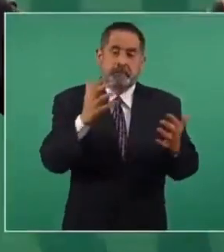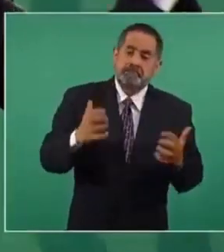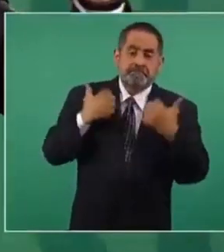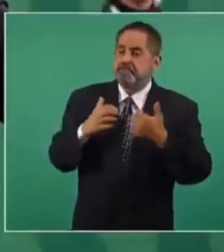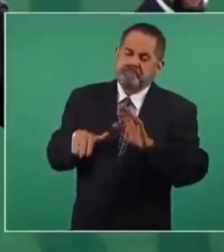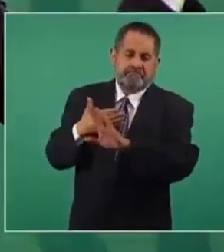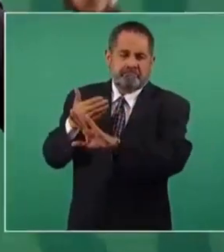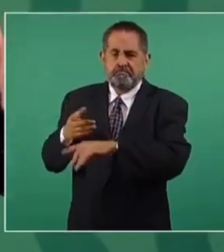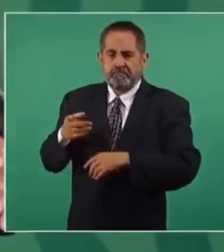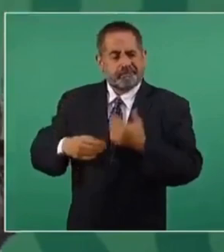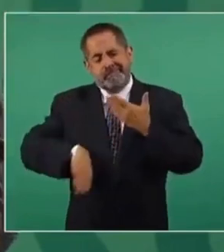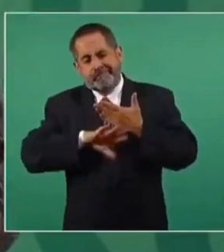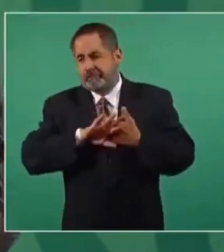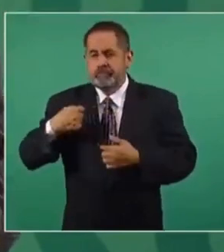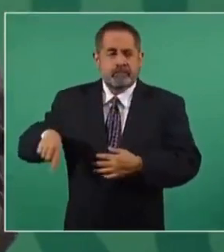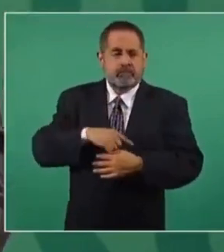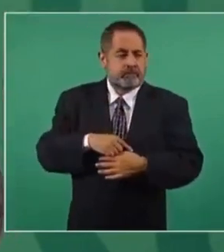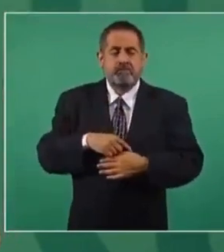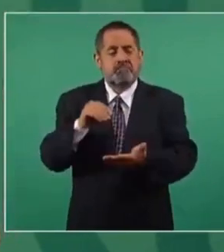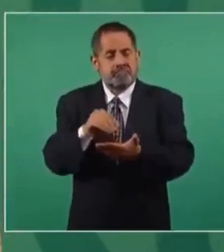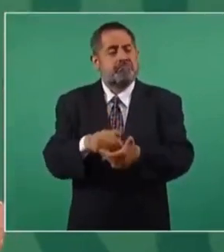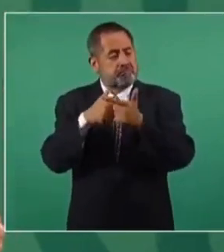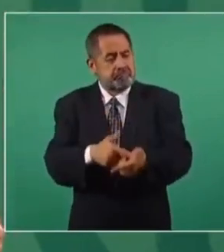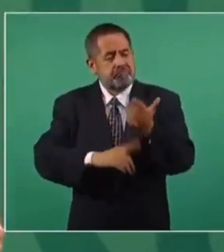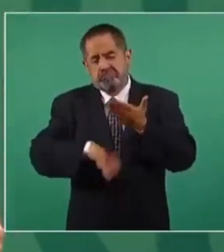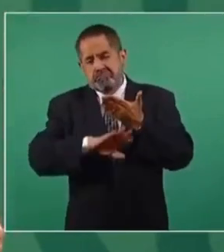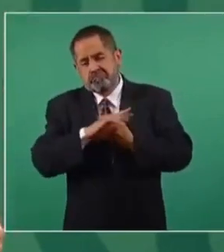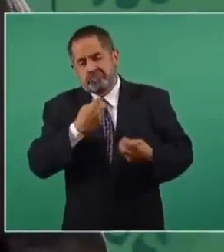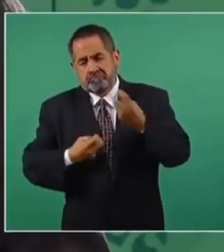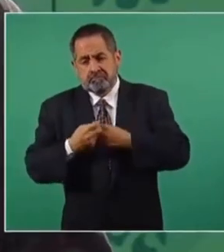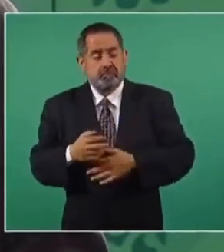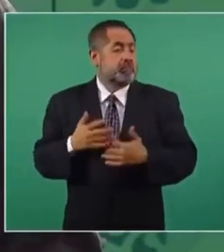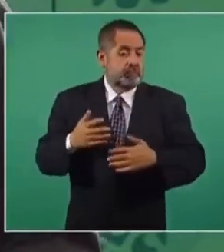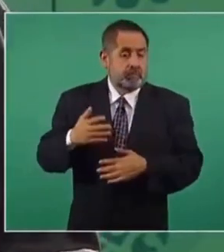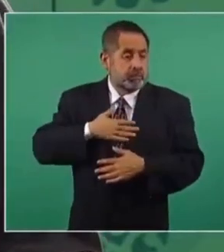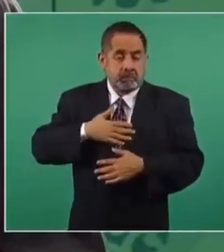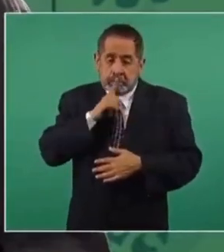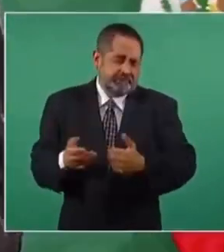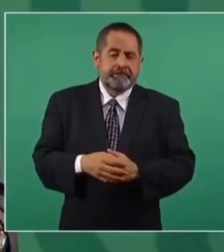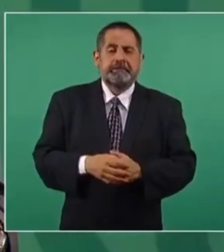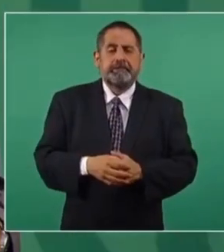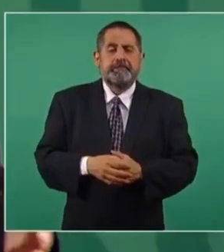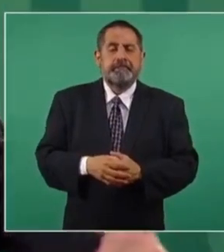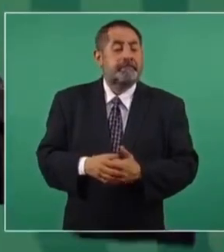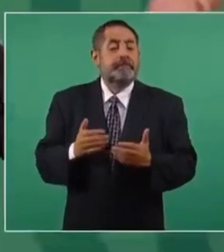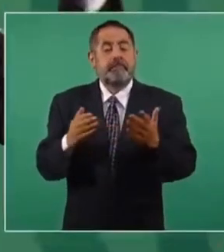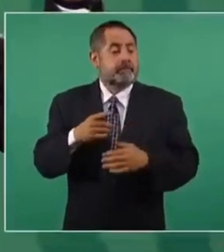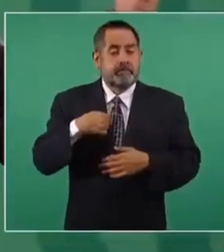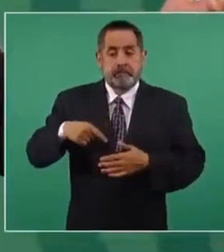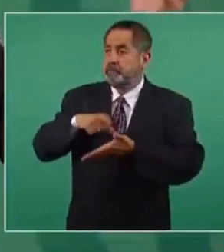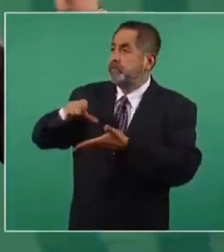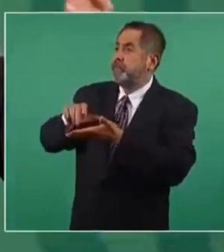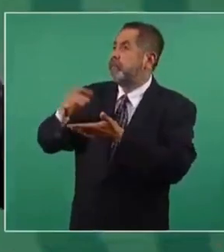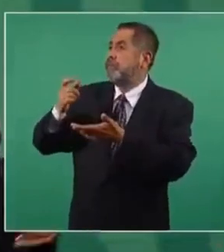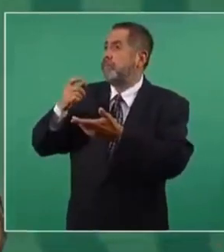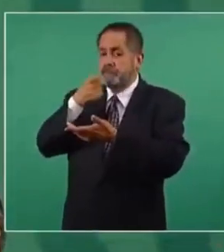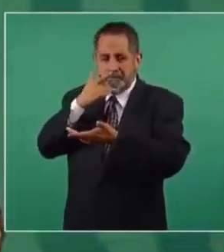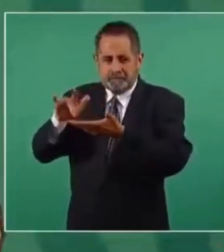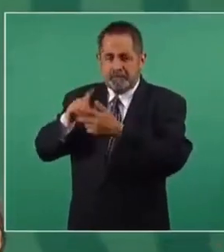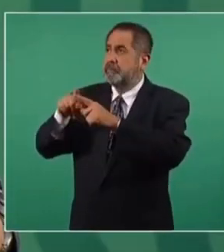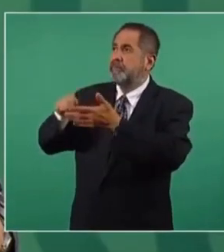en contra nuestra. Y no han parado, pero tampoco nosotros nos hemos detenido. Y ahora se están comprando los medicamentos